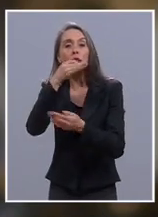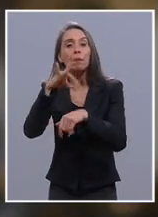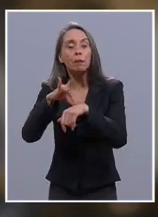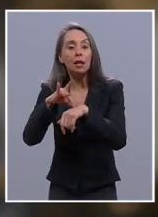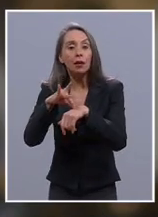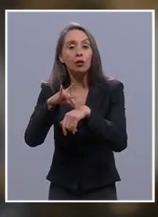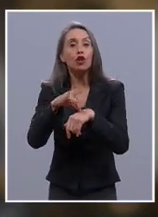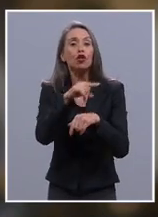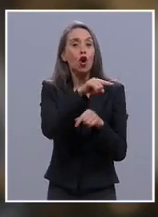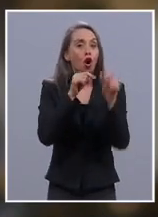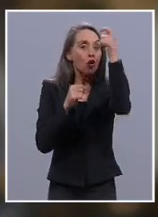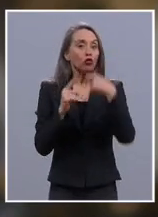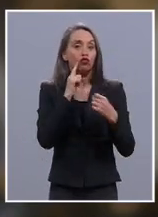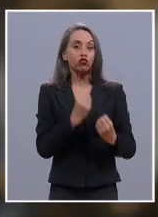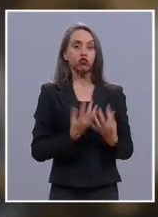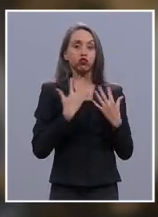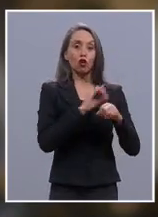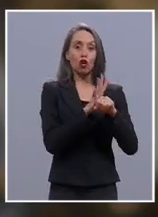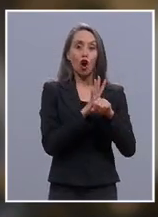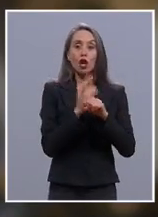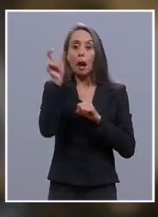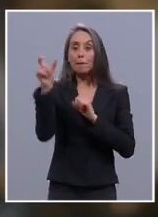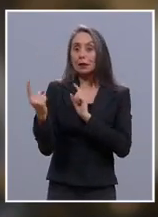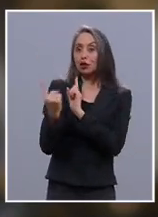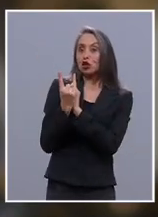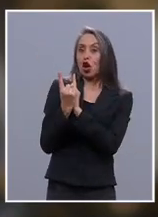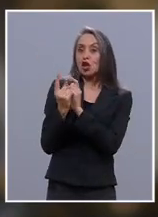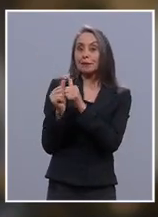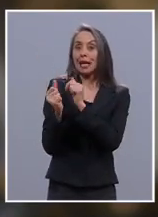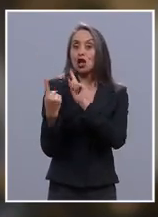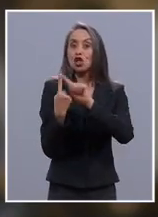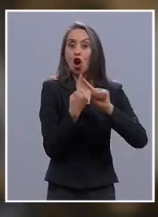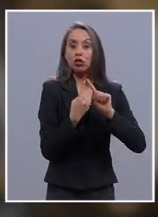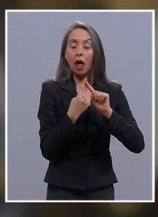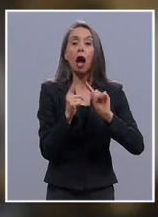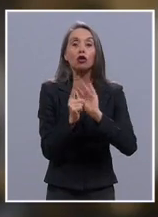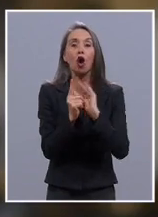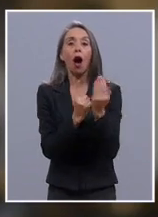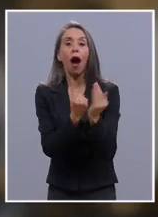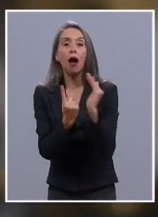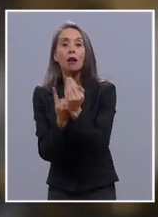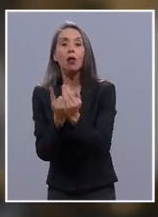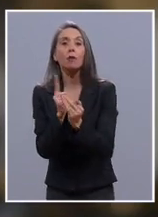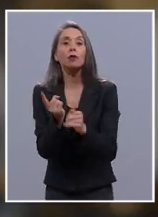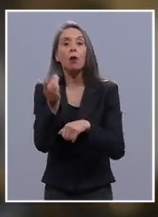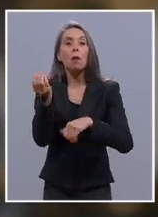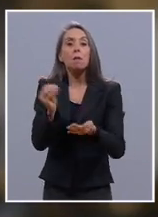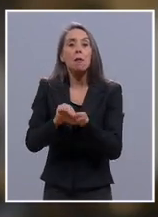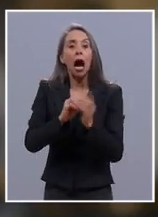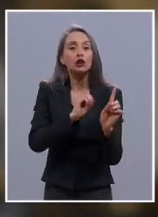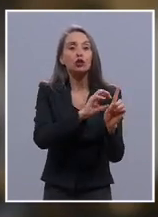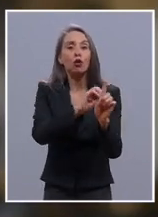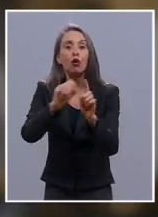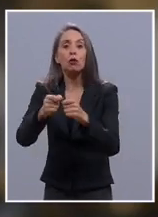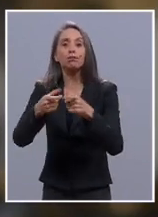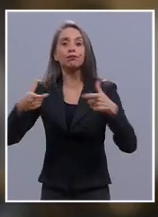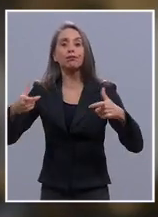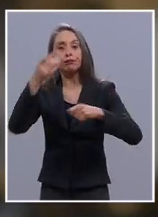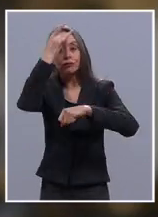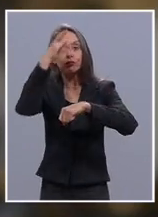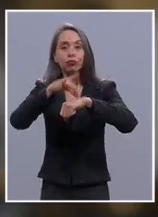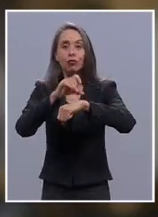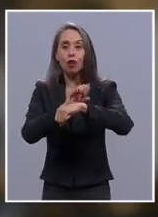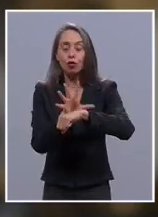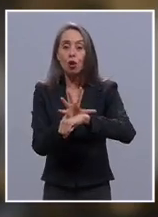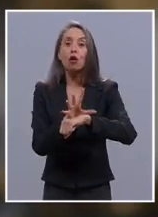aislar a sus contactos estrechos para evitar la difusión de esta enfermedad para eso estamos robusteciendo